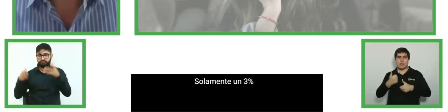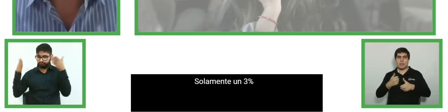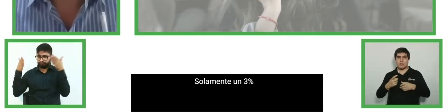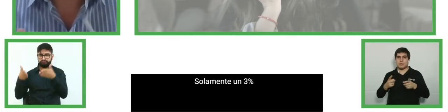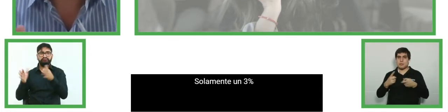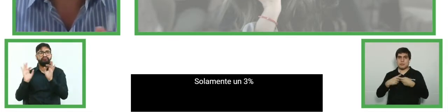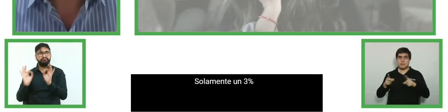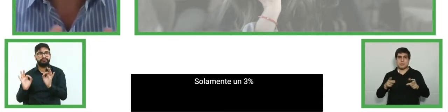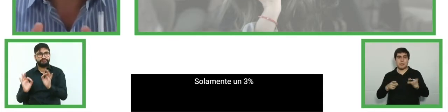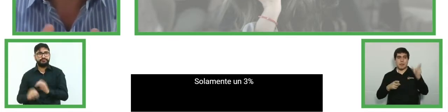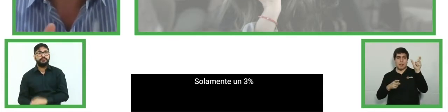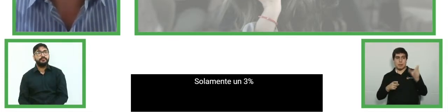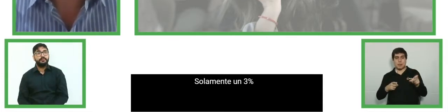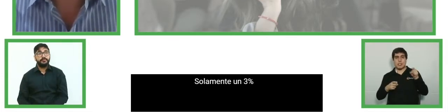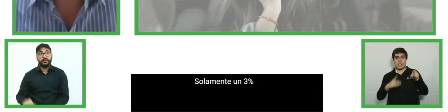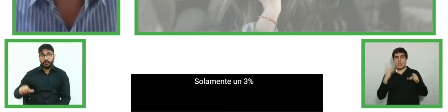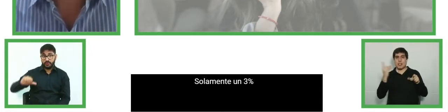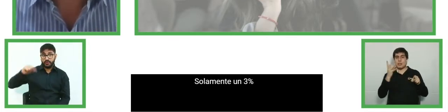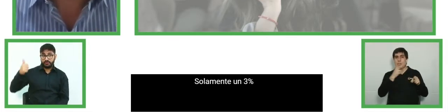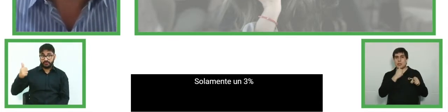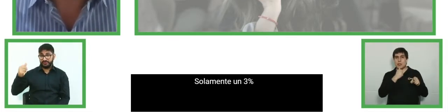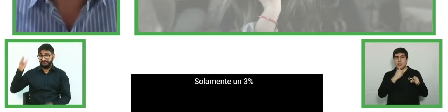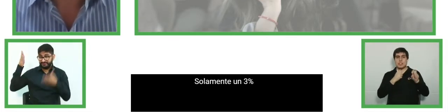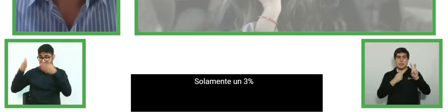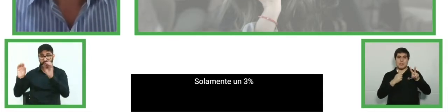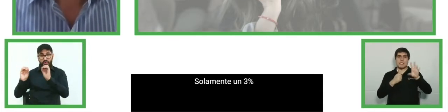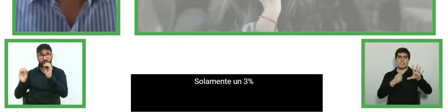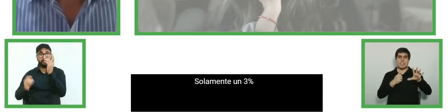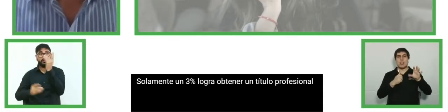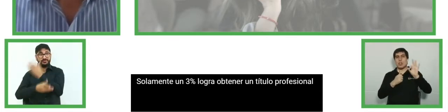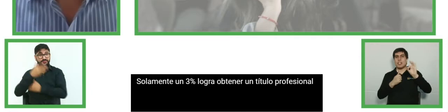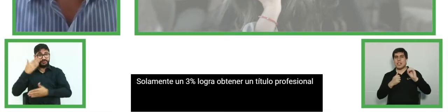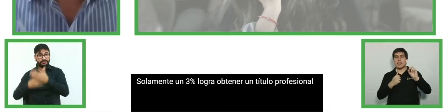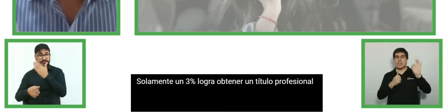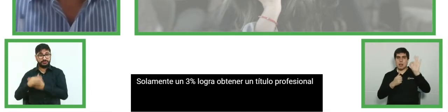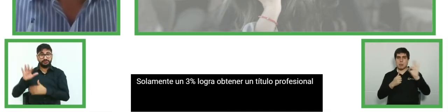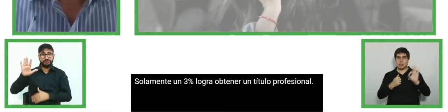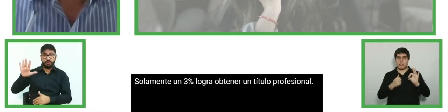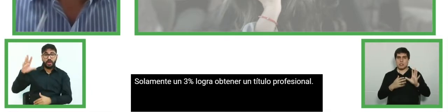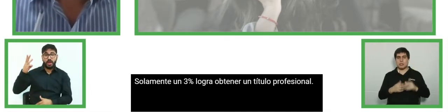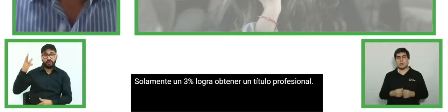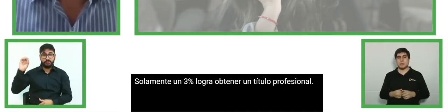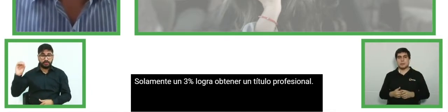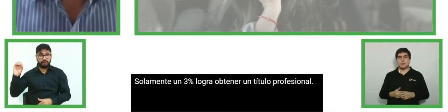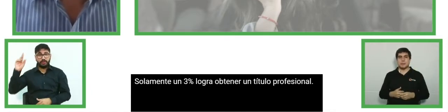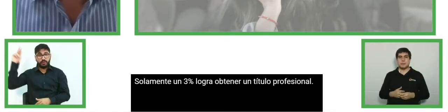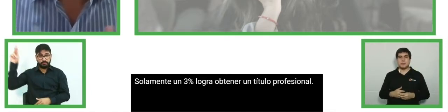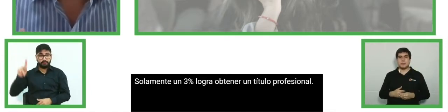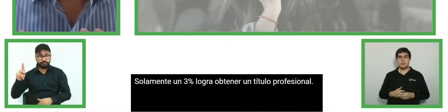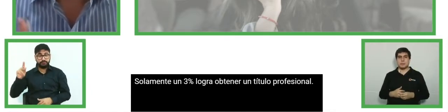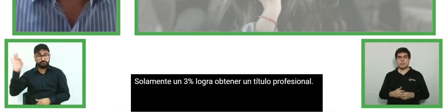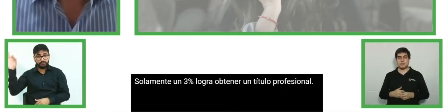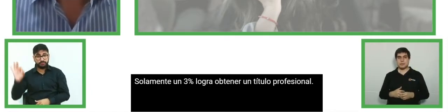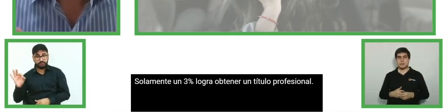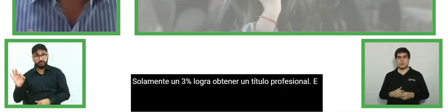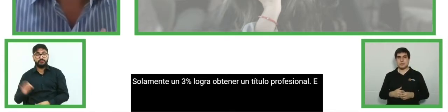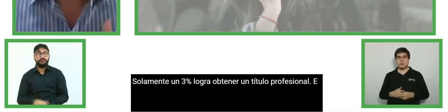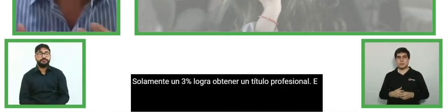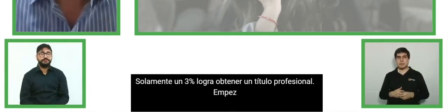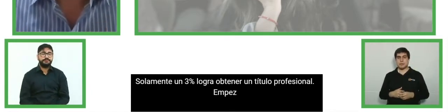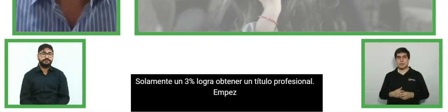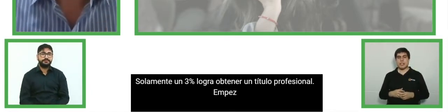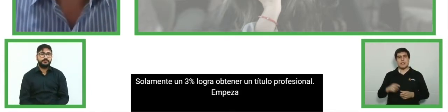en Chile que están por el 25-30%, si no me equivoco. Entonces, desde acá empezamos